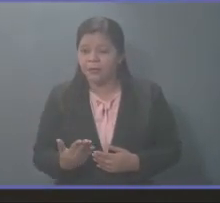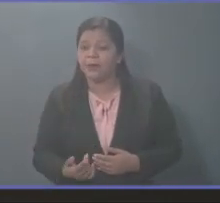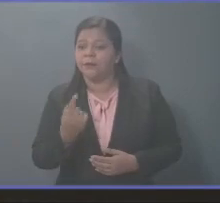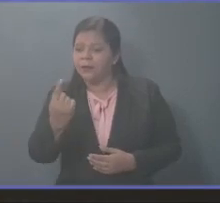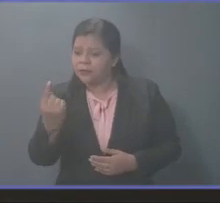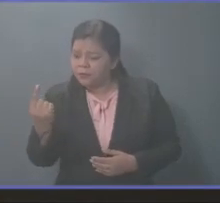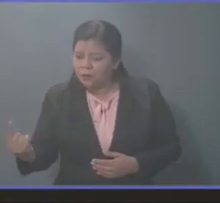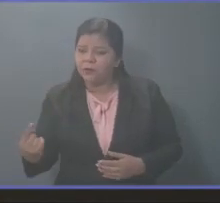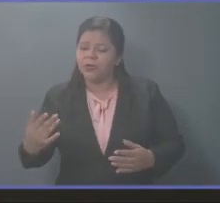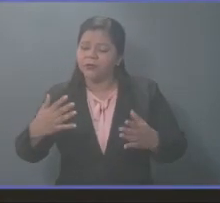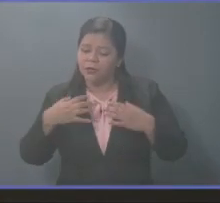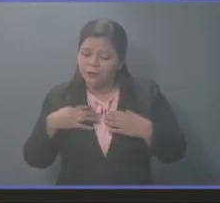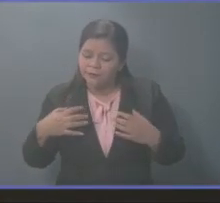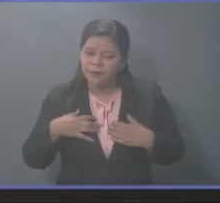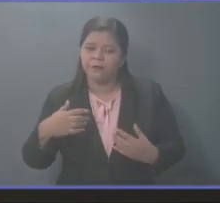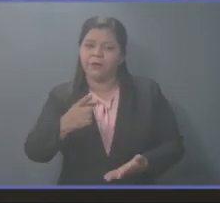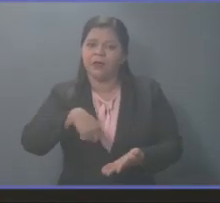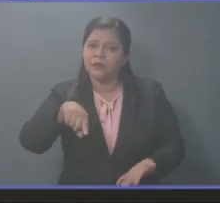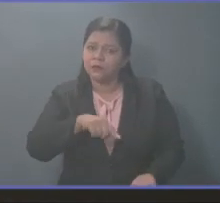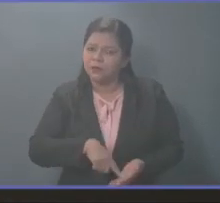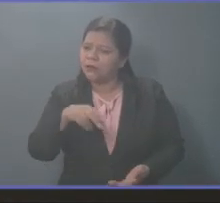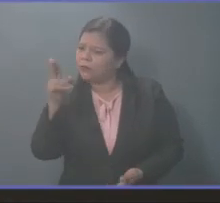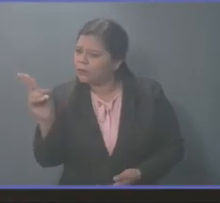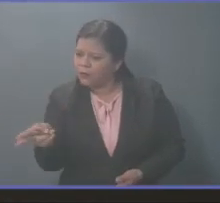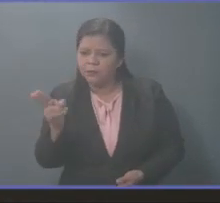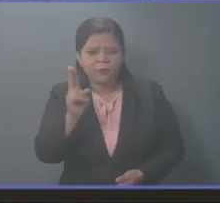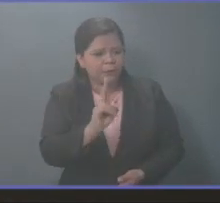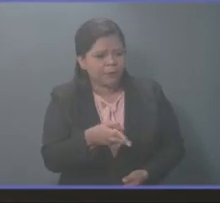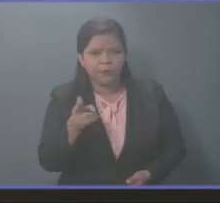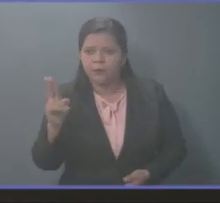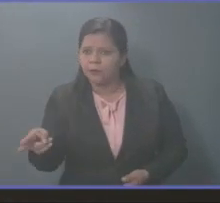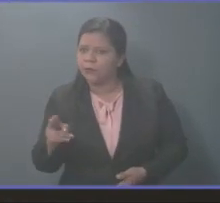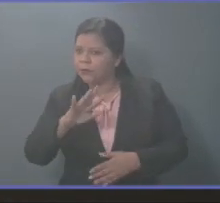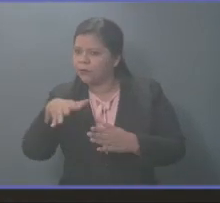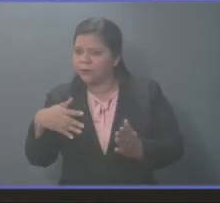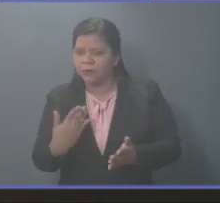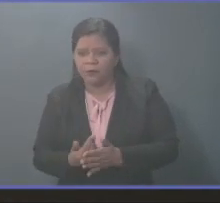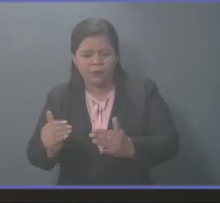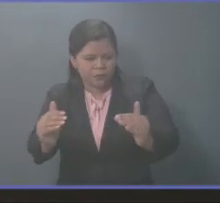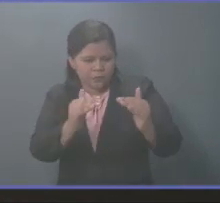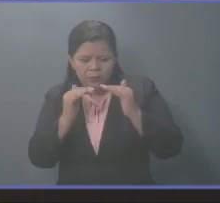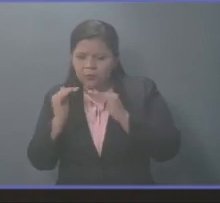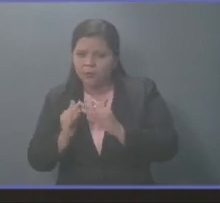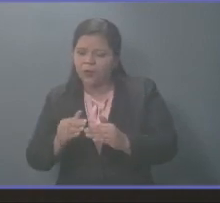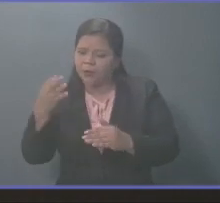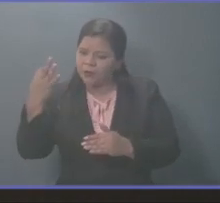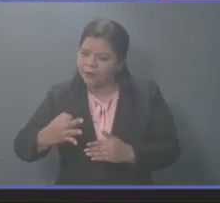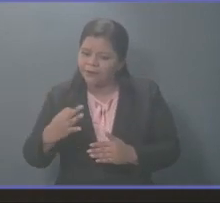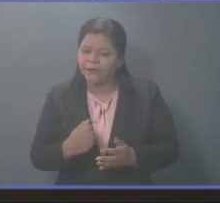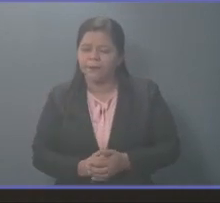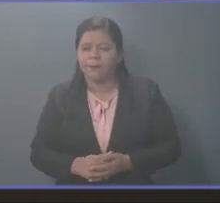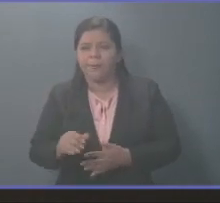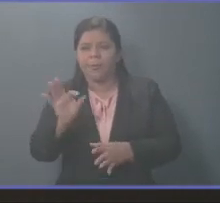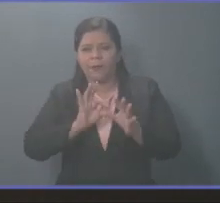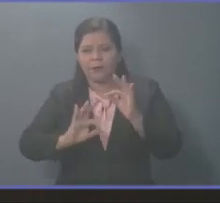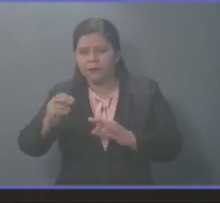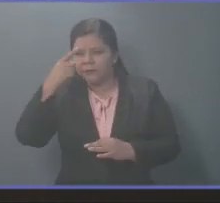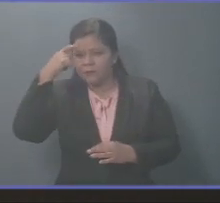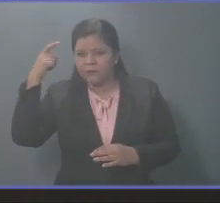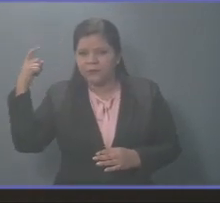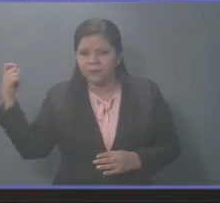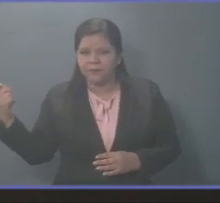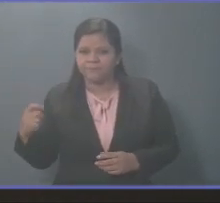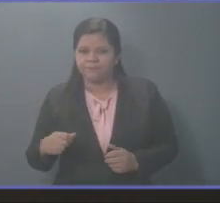humanos los que viven en la ciudad, y todos deben de ser tratados de igual manera. Uno recuerda como, por